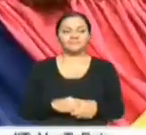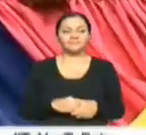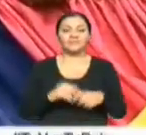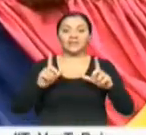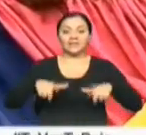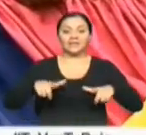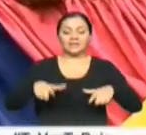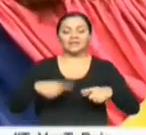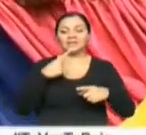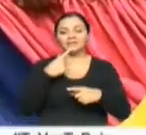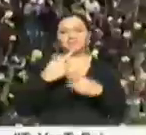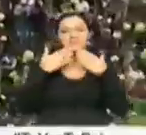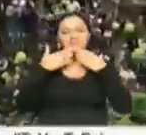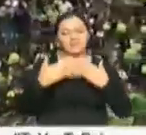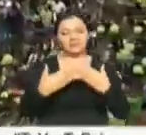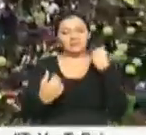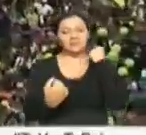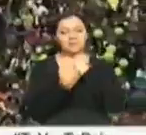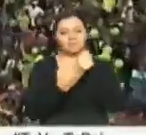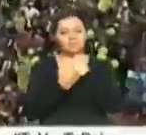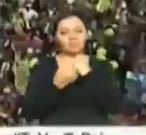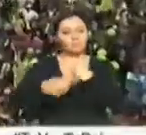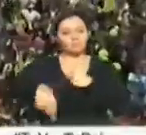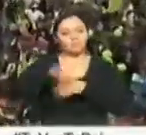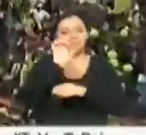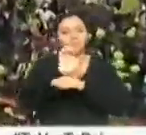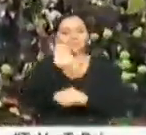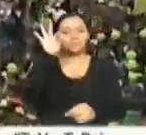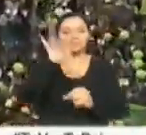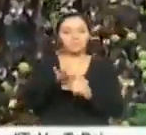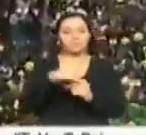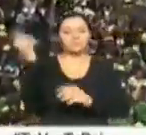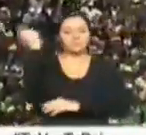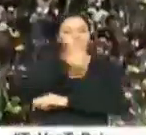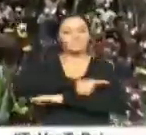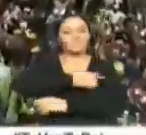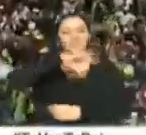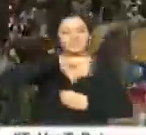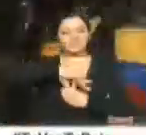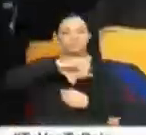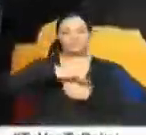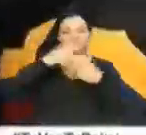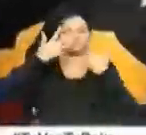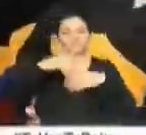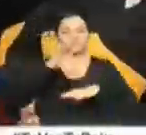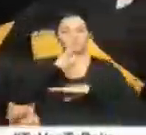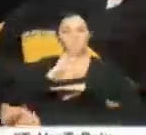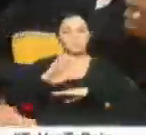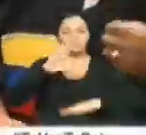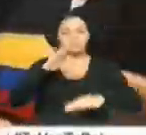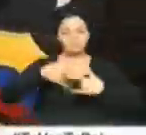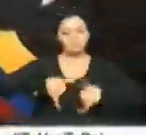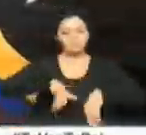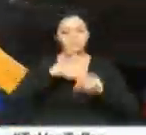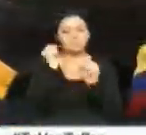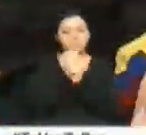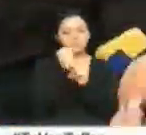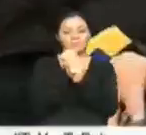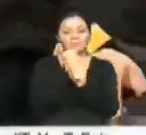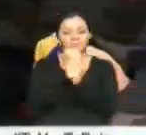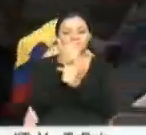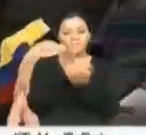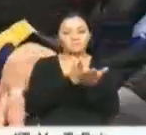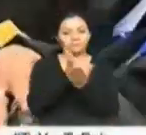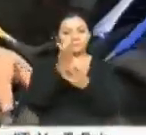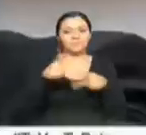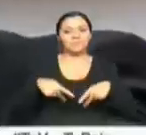Lenín Moreno agradeció el apoyo recibido por los ecuatorianos en esta jornada electoral y se comprometió para continuar trabajando por el